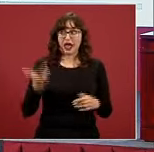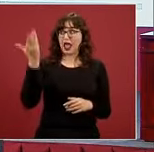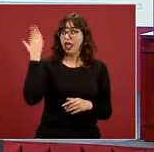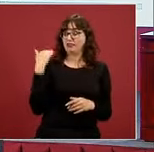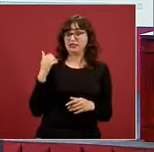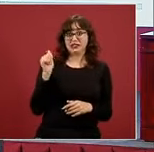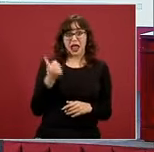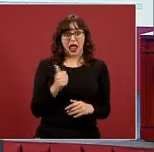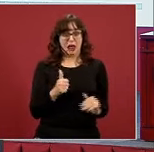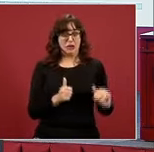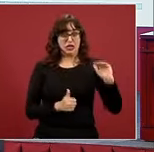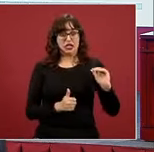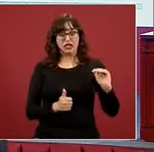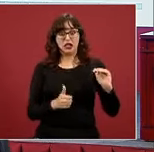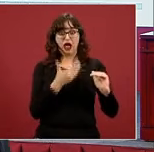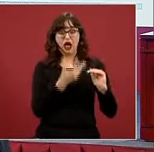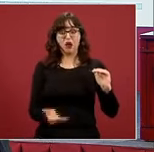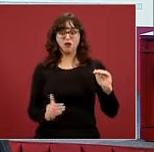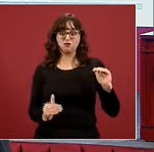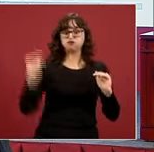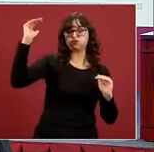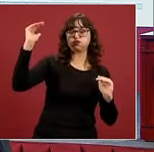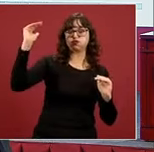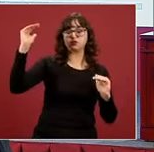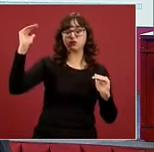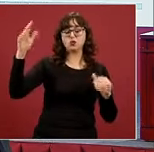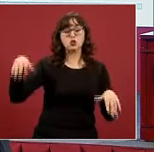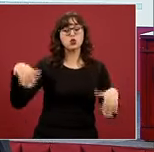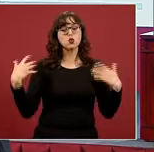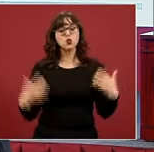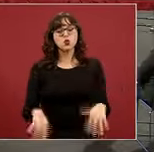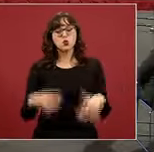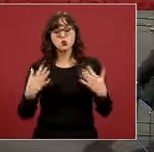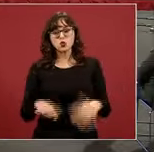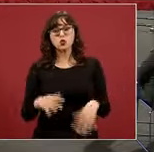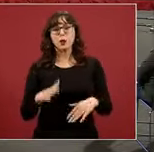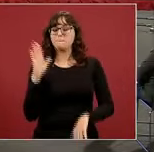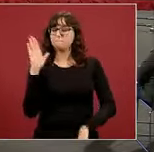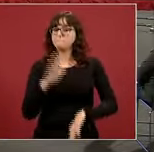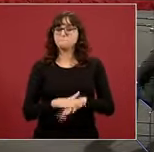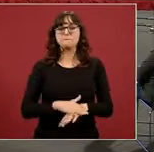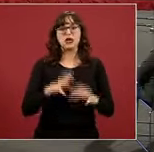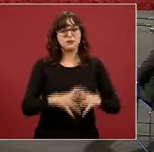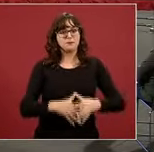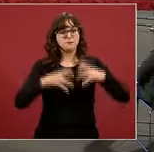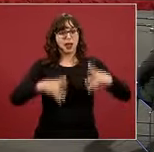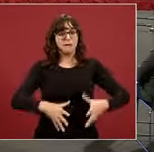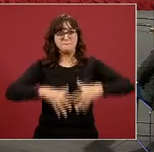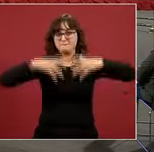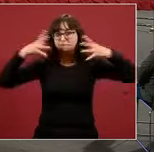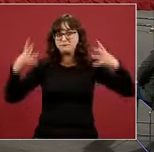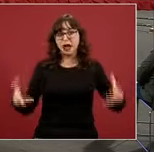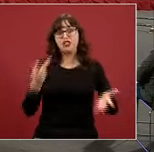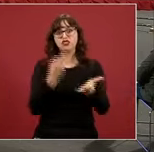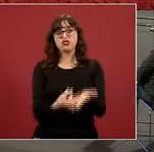el primer pico epidémico. Posiblemente va a llegar a ser al menos el doble de la primera intensidad